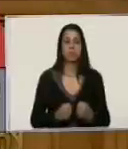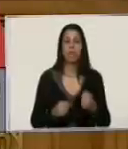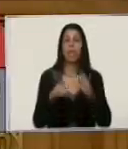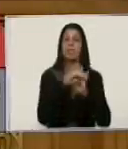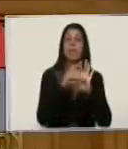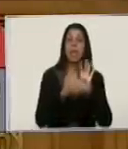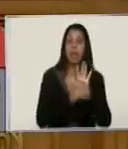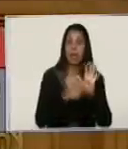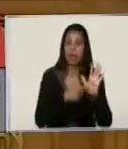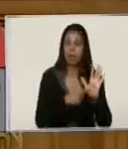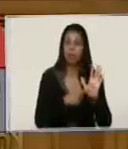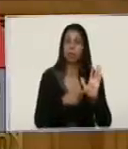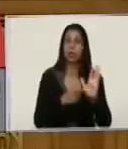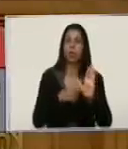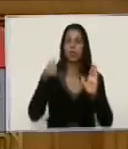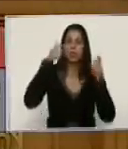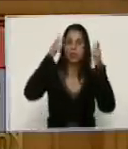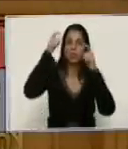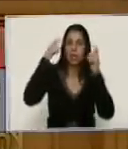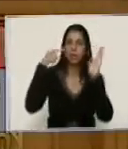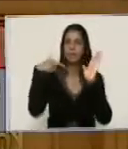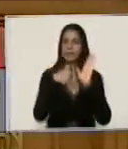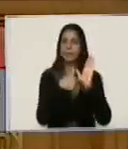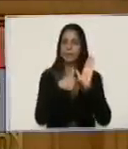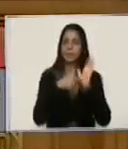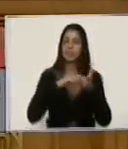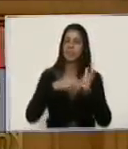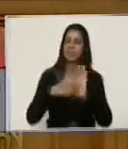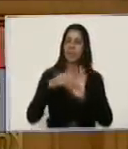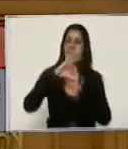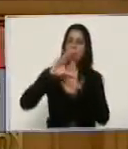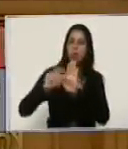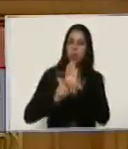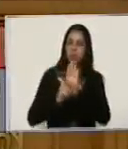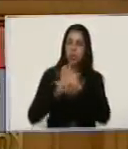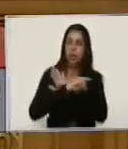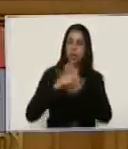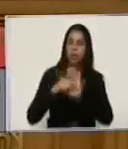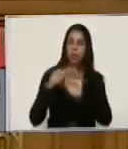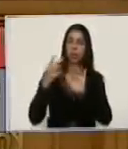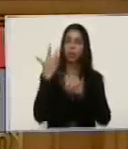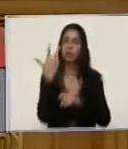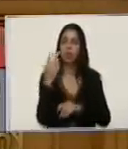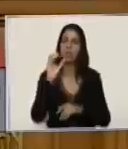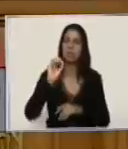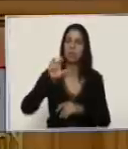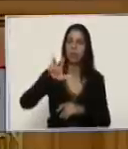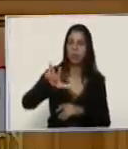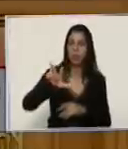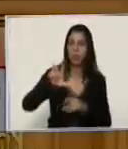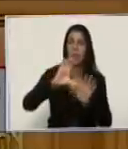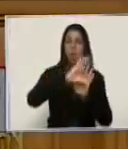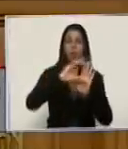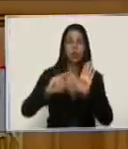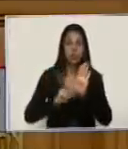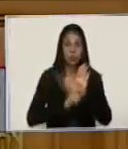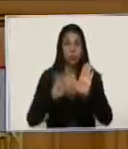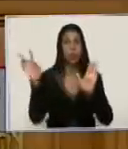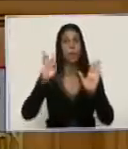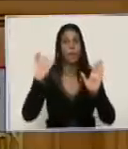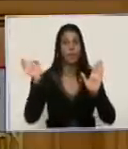Y ese decreto ley del presidente Chávez, darle rango constitucional en el artículo 303 de la Constitución